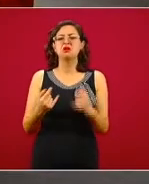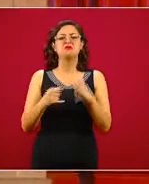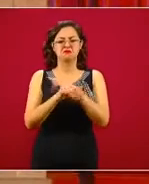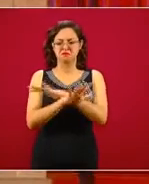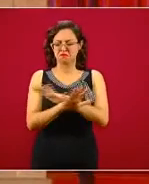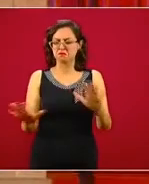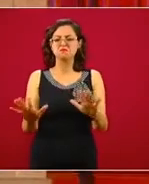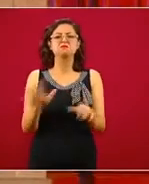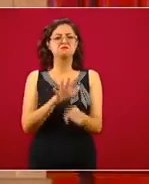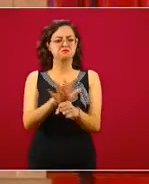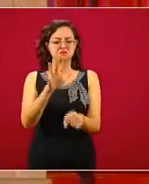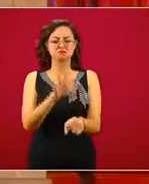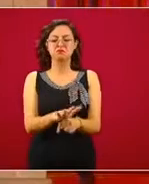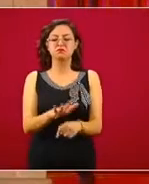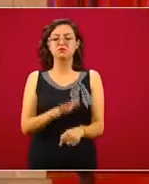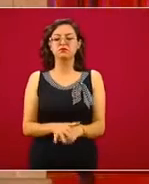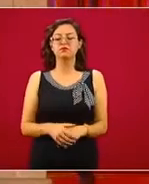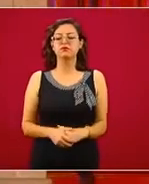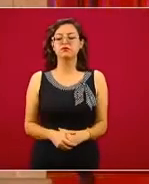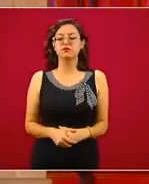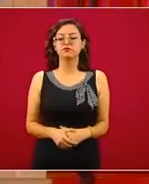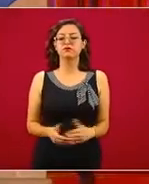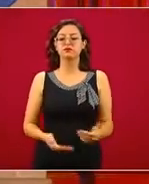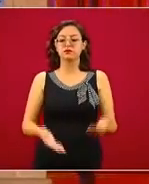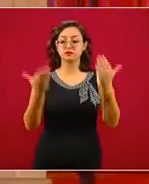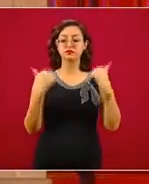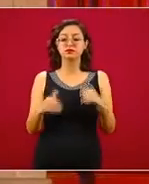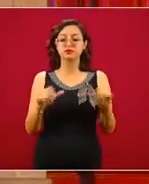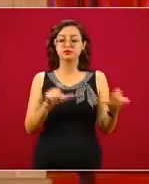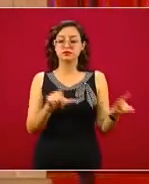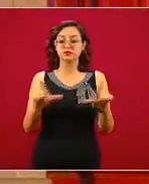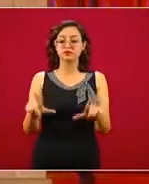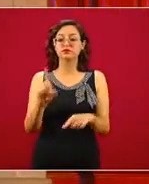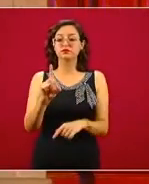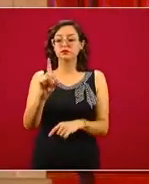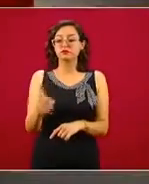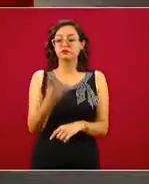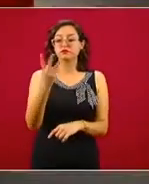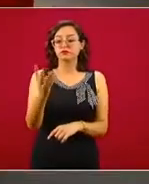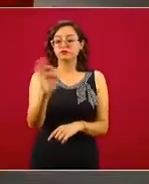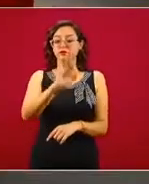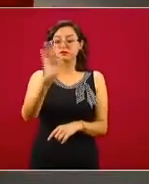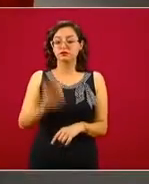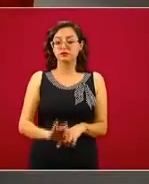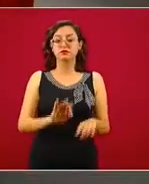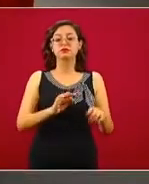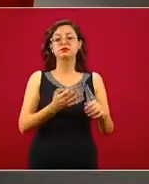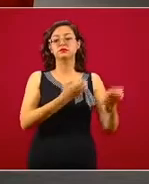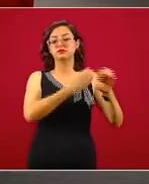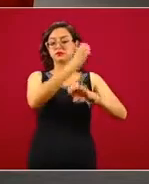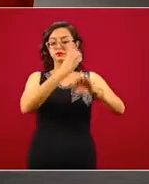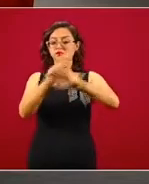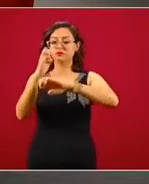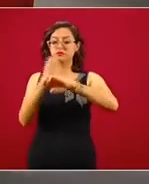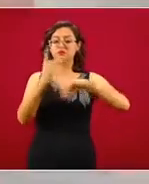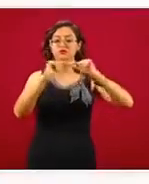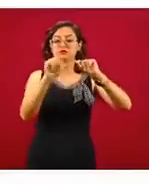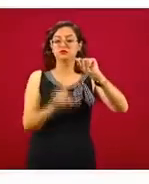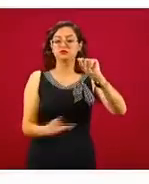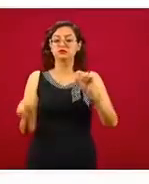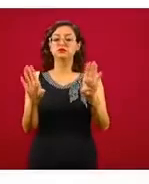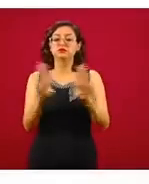rates. bastante información. En la siguiente diapositiva veremos ese 34%, cómo está distribuido a nivel Now we nacional. can take a look at